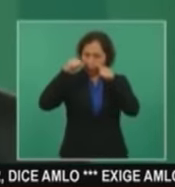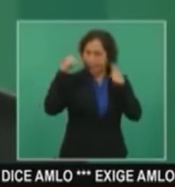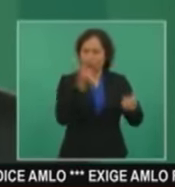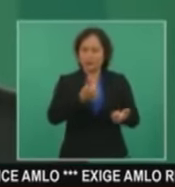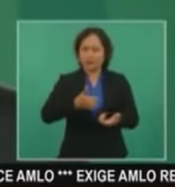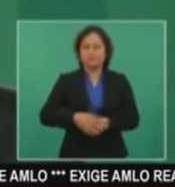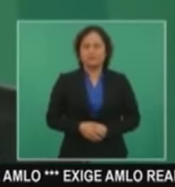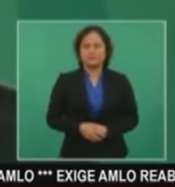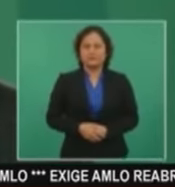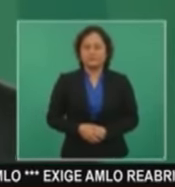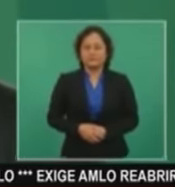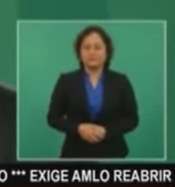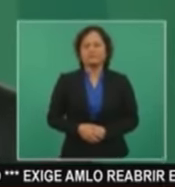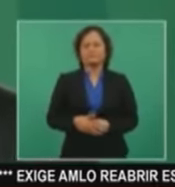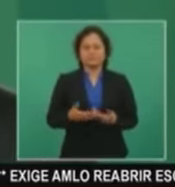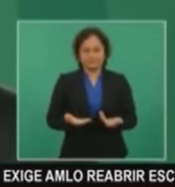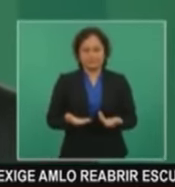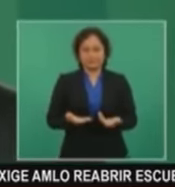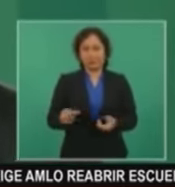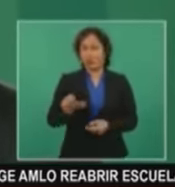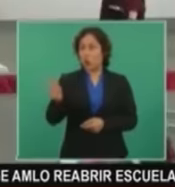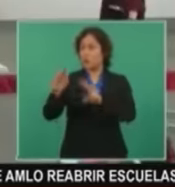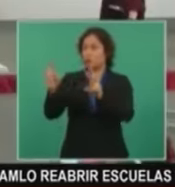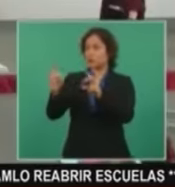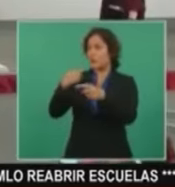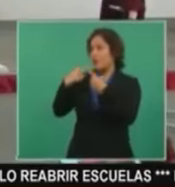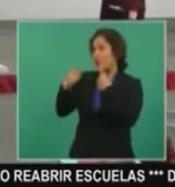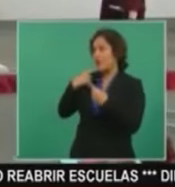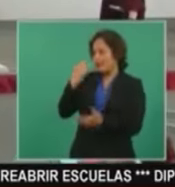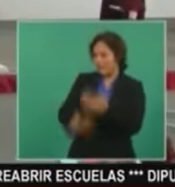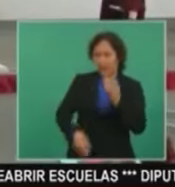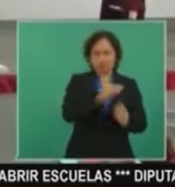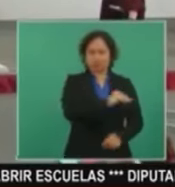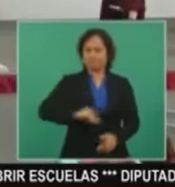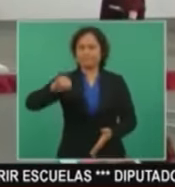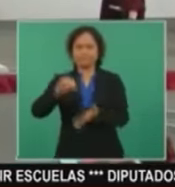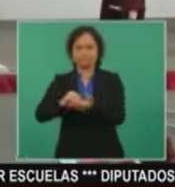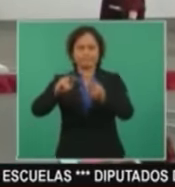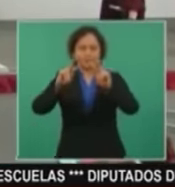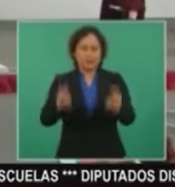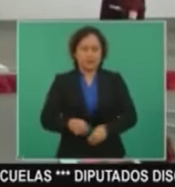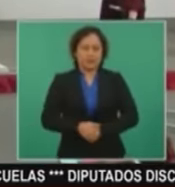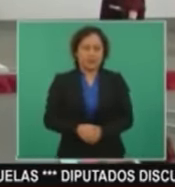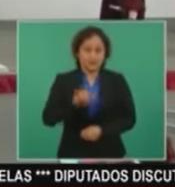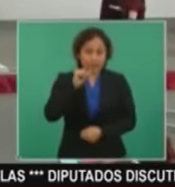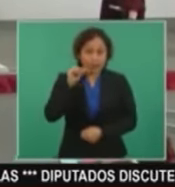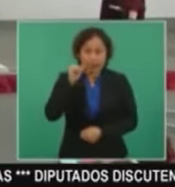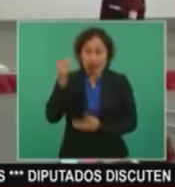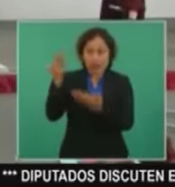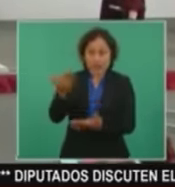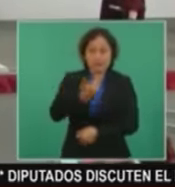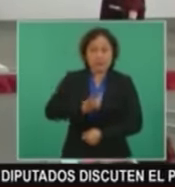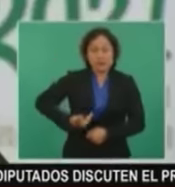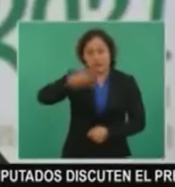abordó el canciller Marcelo Ebrard fue cómo acogió la comunidad internacional la